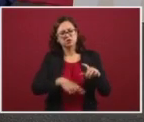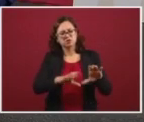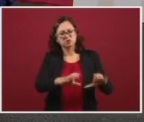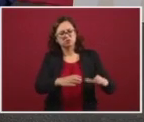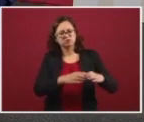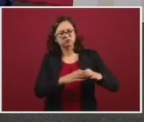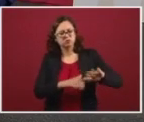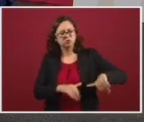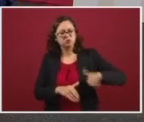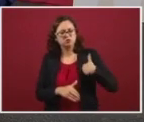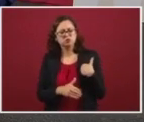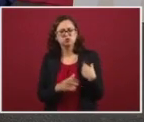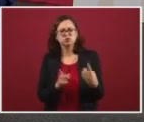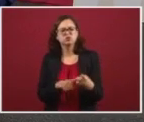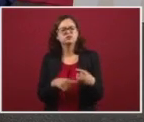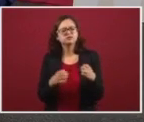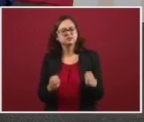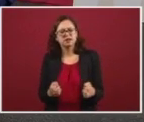y se va a informar.